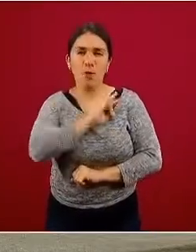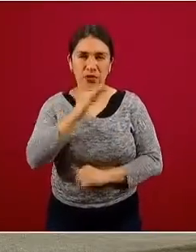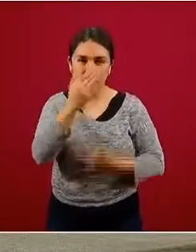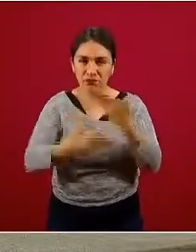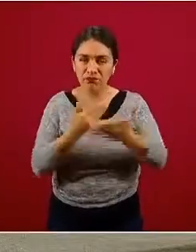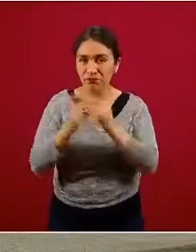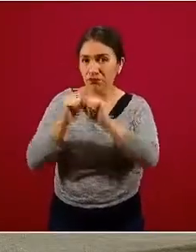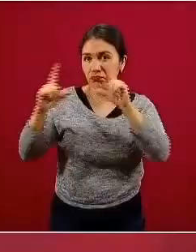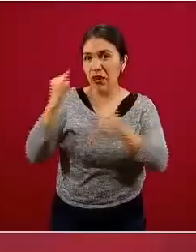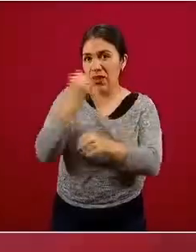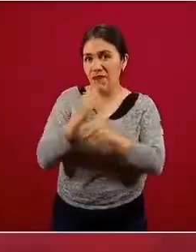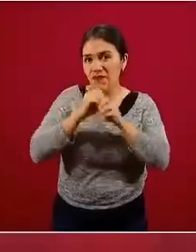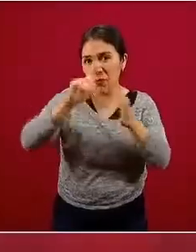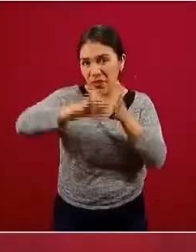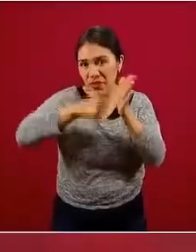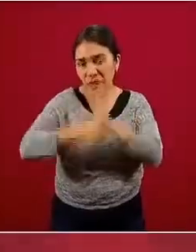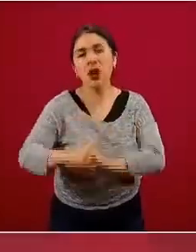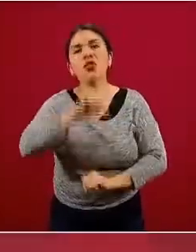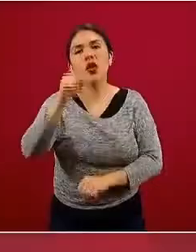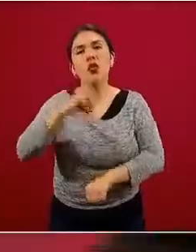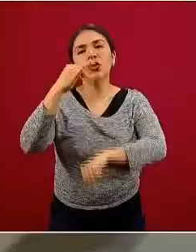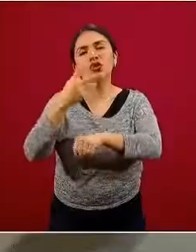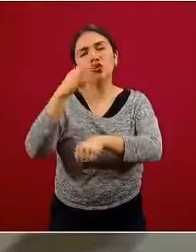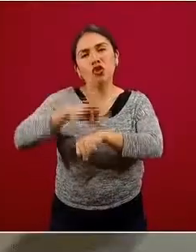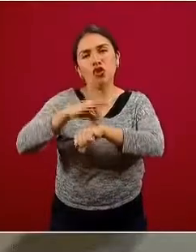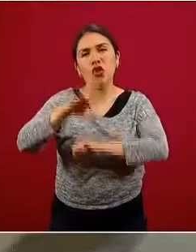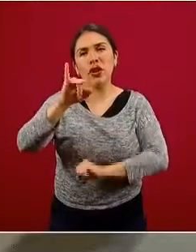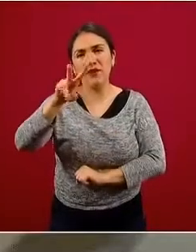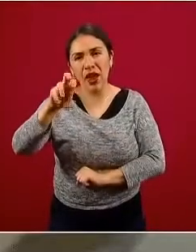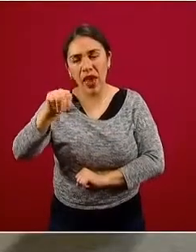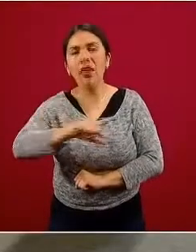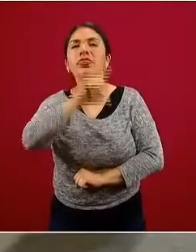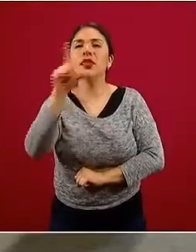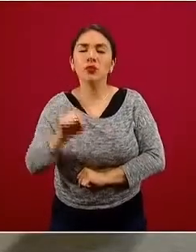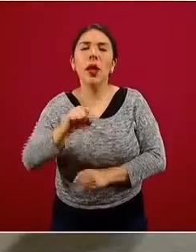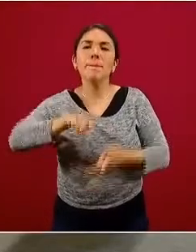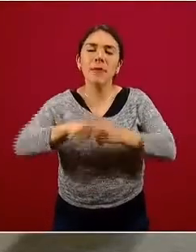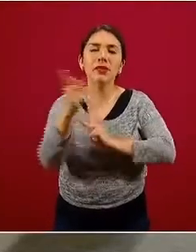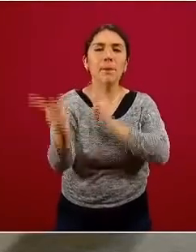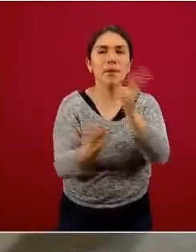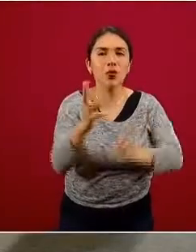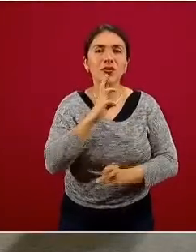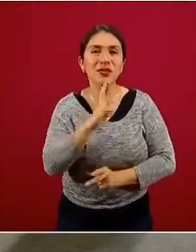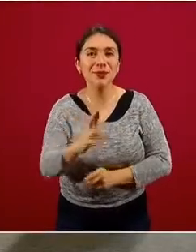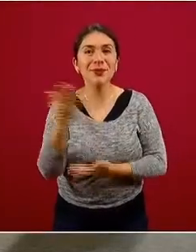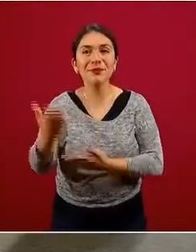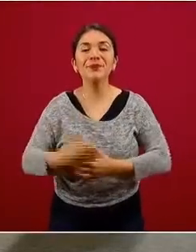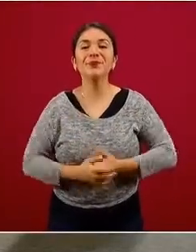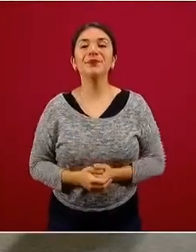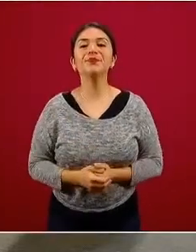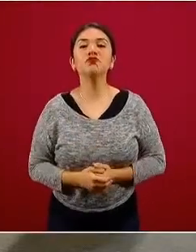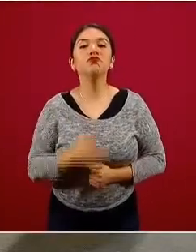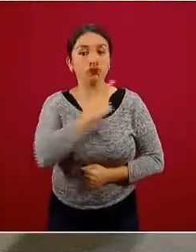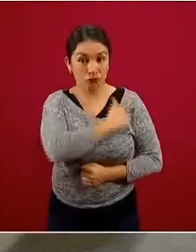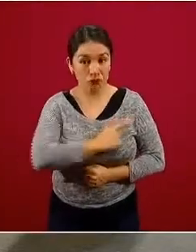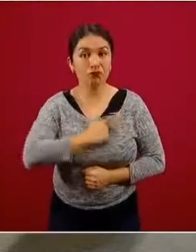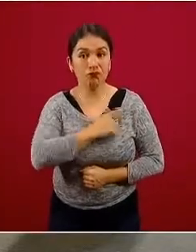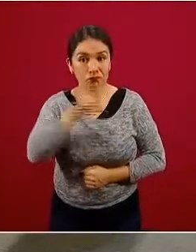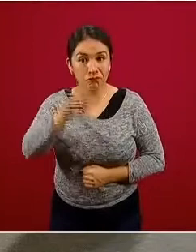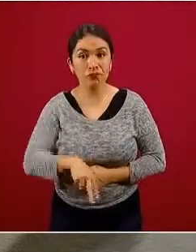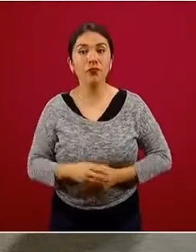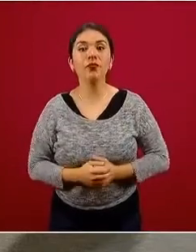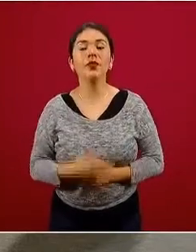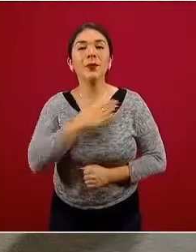informe técnico. Enseguida escuchamos al doctor Rivera y abrimos a preguntas y respuestas. Con mucho gusto, señor